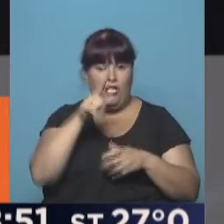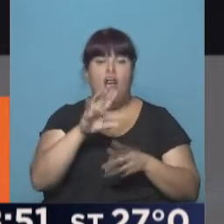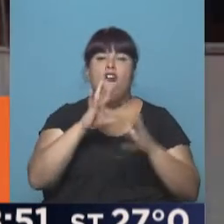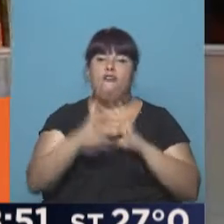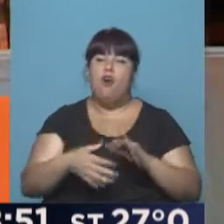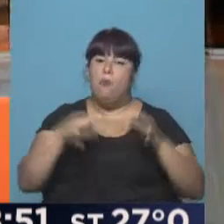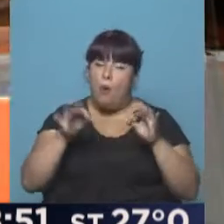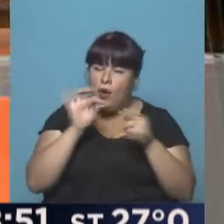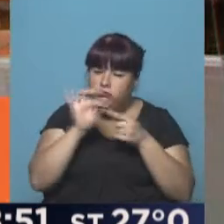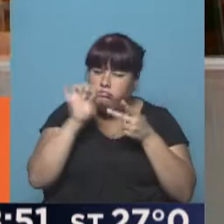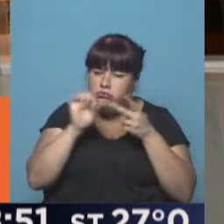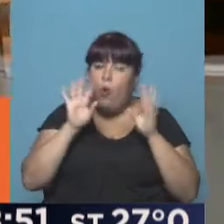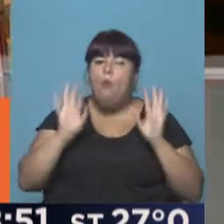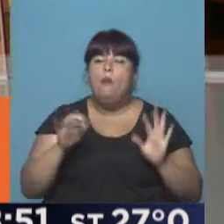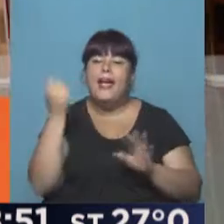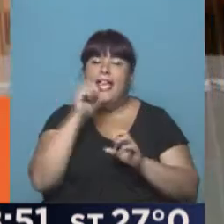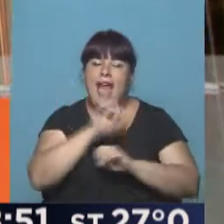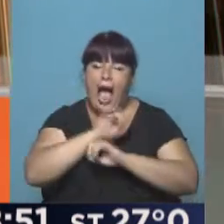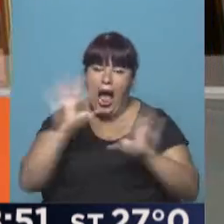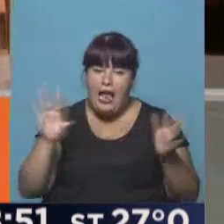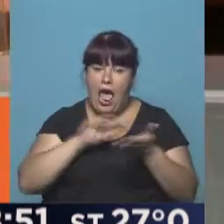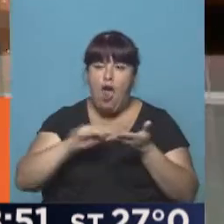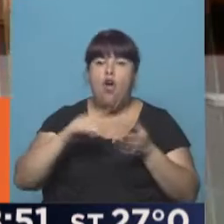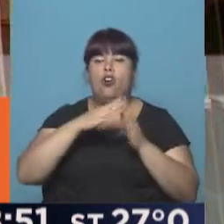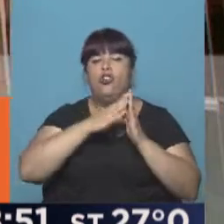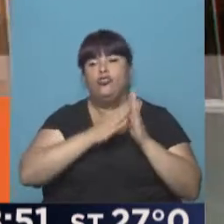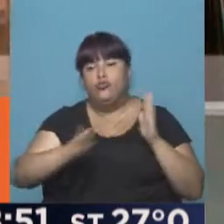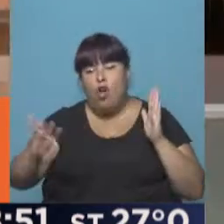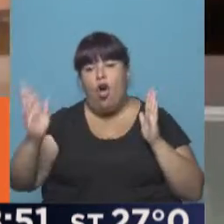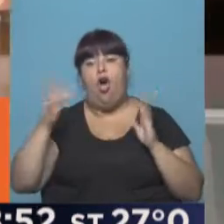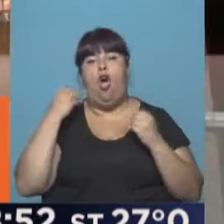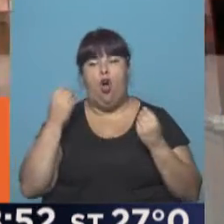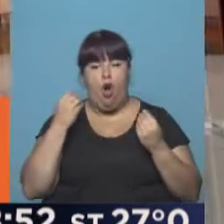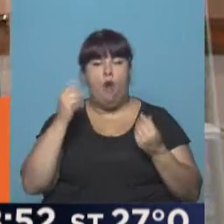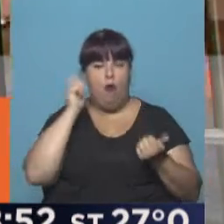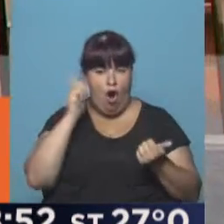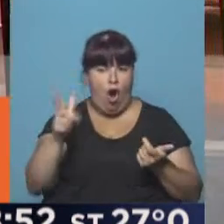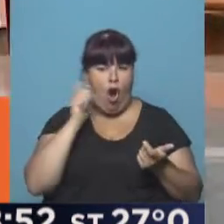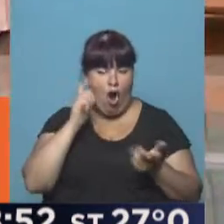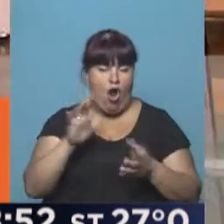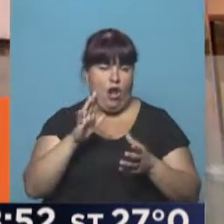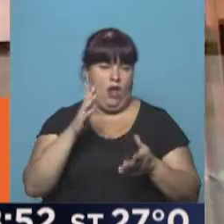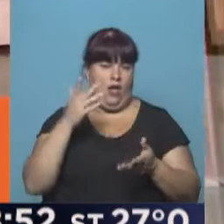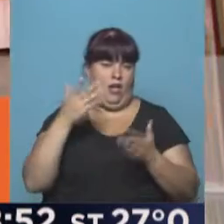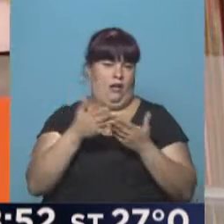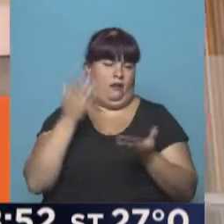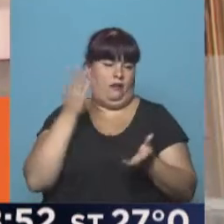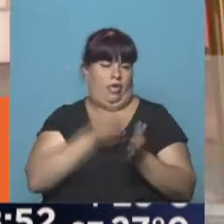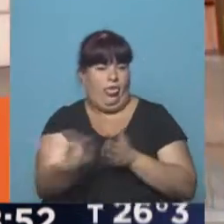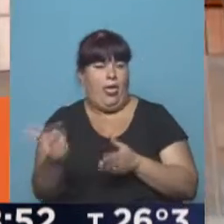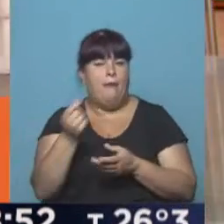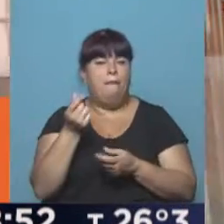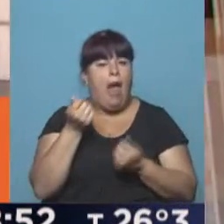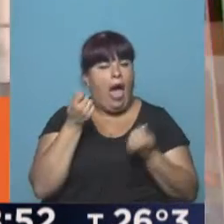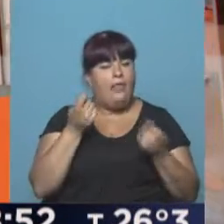en forma muy minuciosa porque trata de describir cómo a lo largo del tiempo se pudo concretar un desfalco, una desviación de